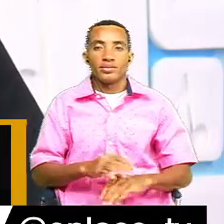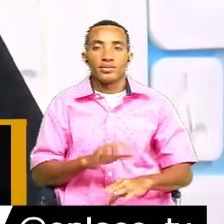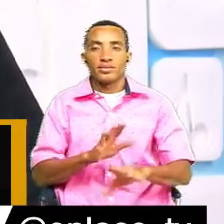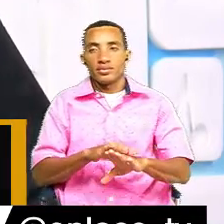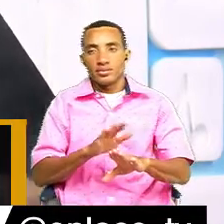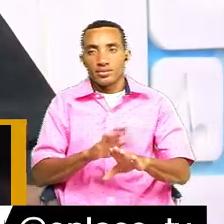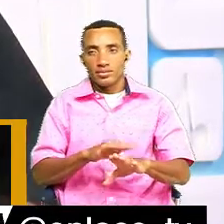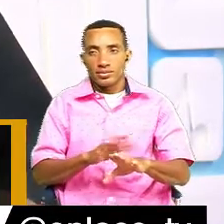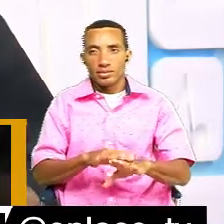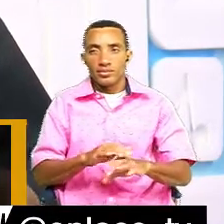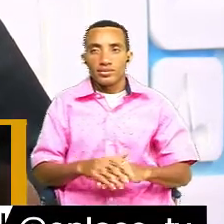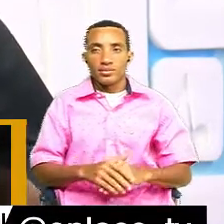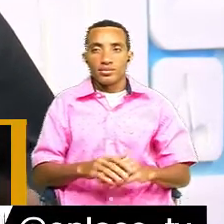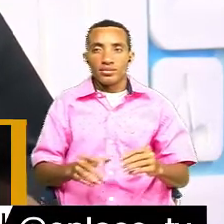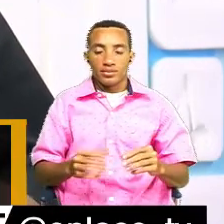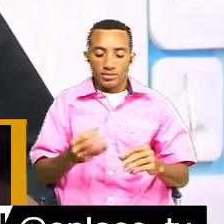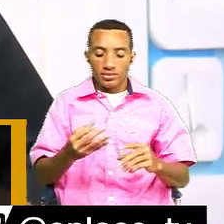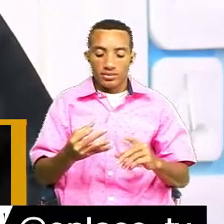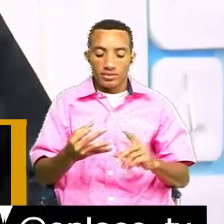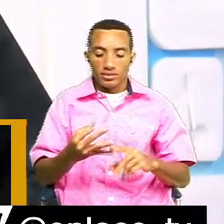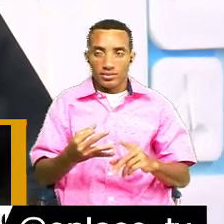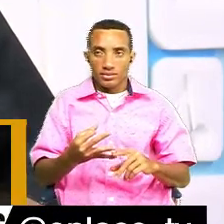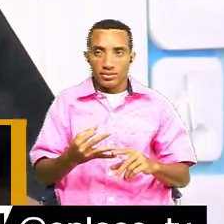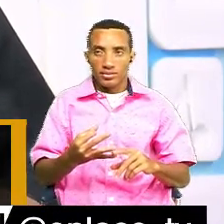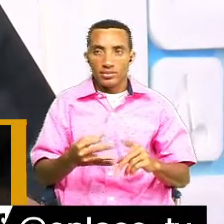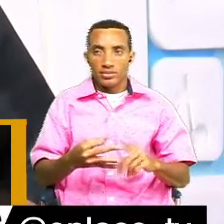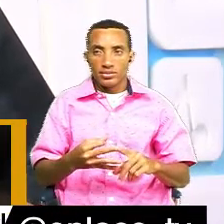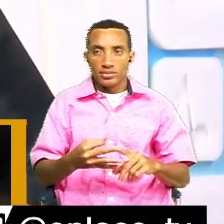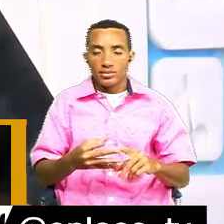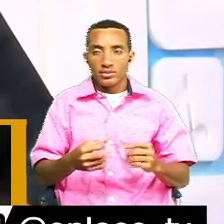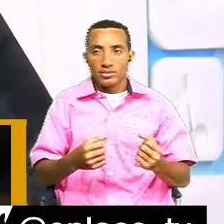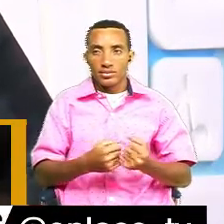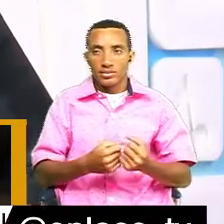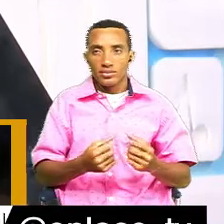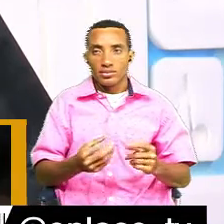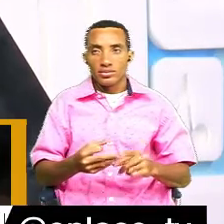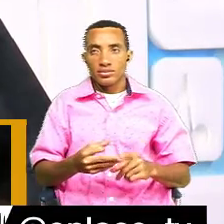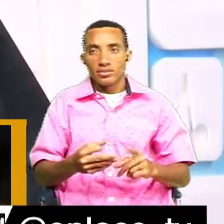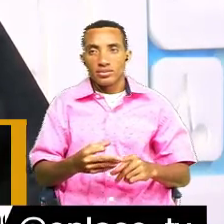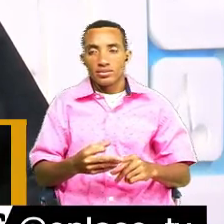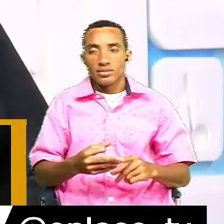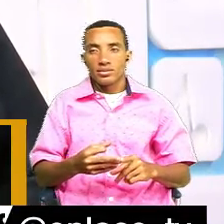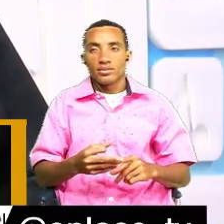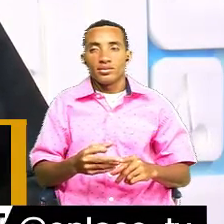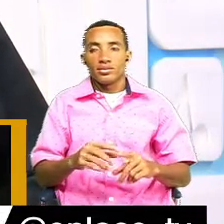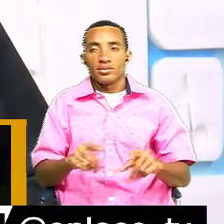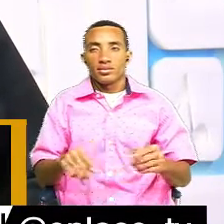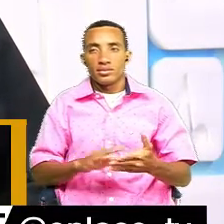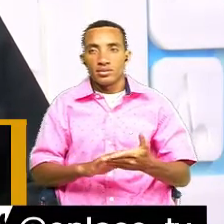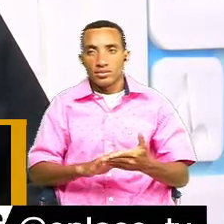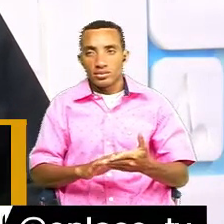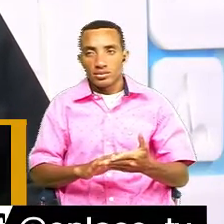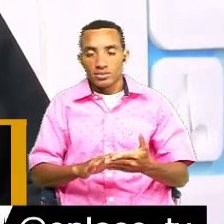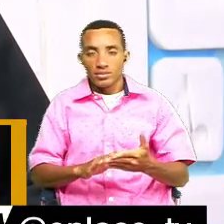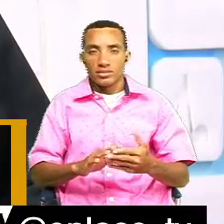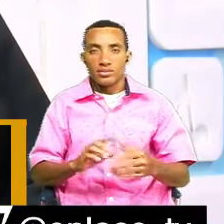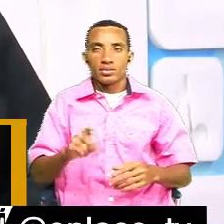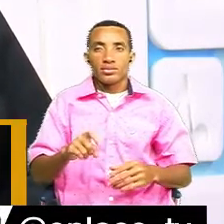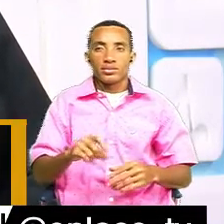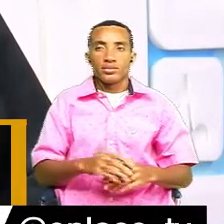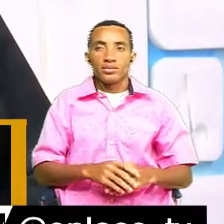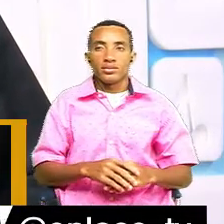en esta parroquia. Muy bien. Tres, uno, el apoyo a la diócesis. Dos, los salones parroquiales que